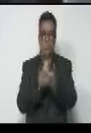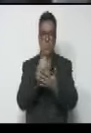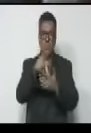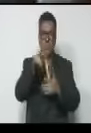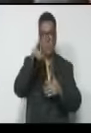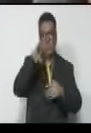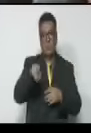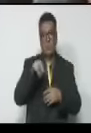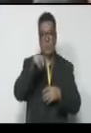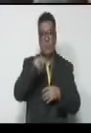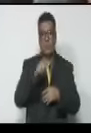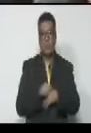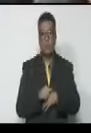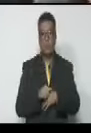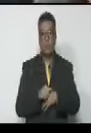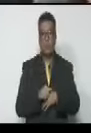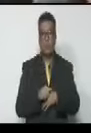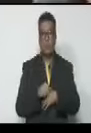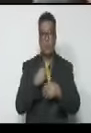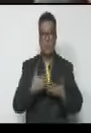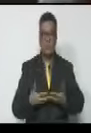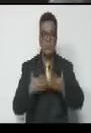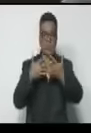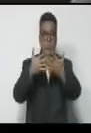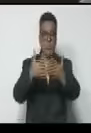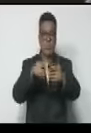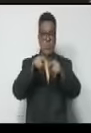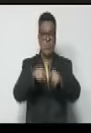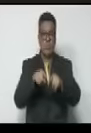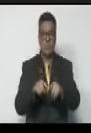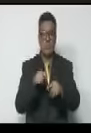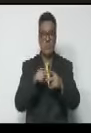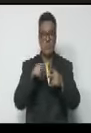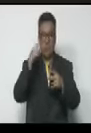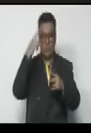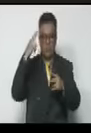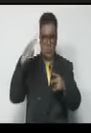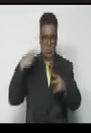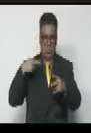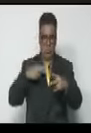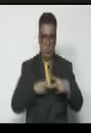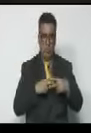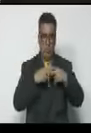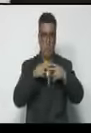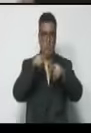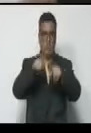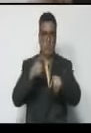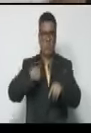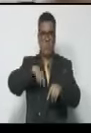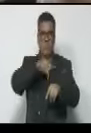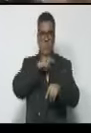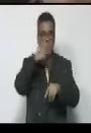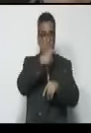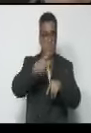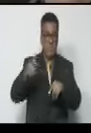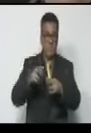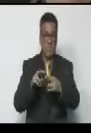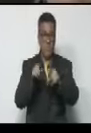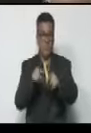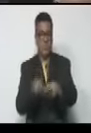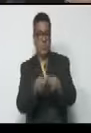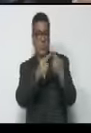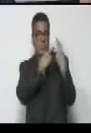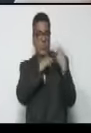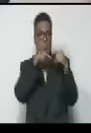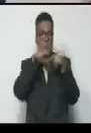no, que en descargo de la hidalguía, el pundonor, la dignidad y el decoro de nuestro pueblo, que asuma sus